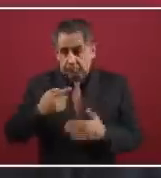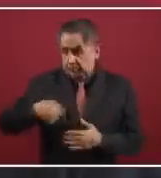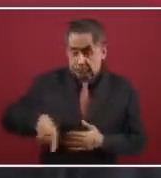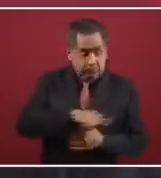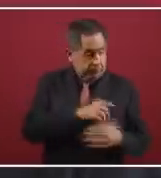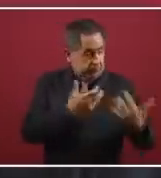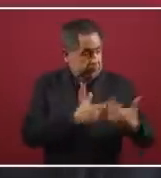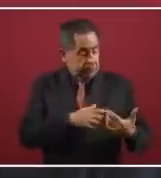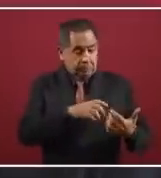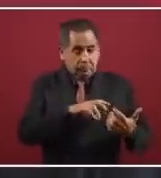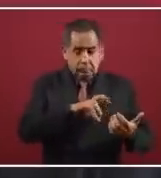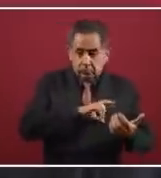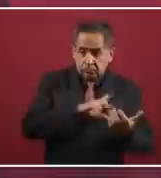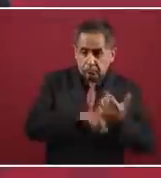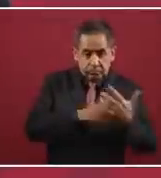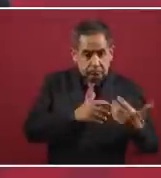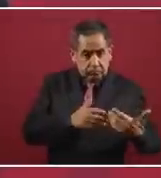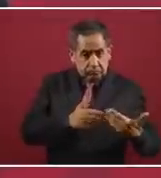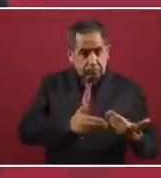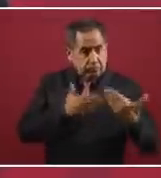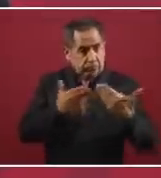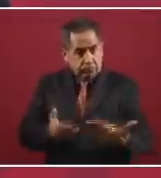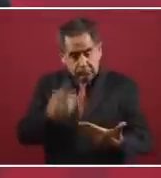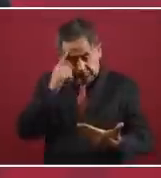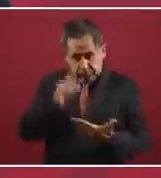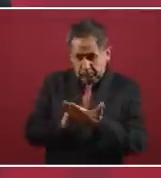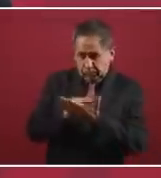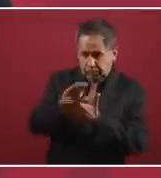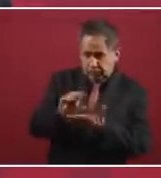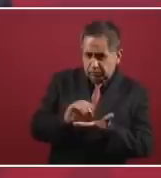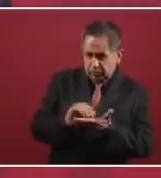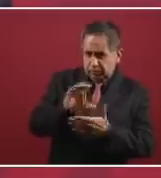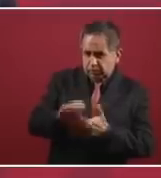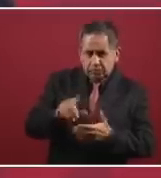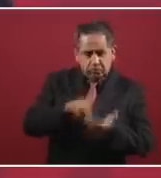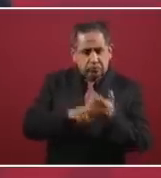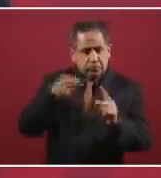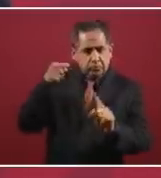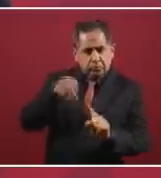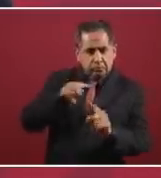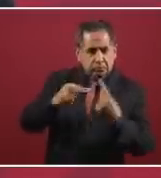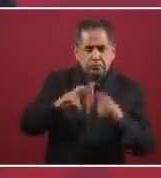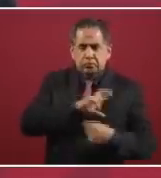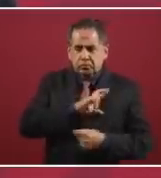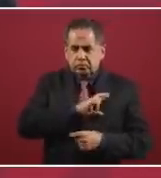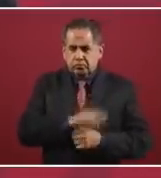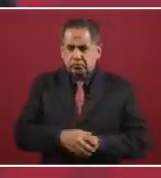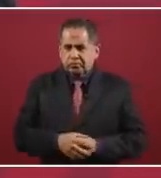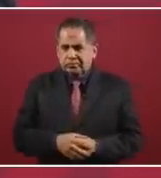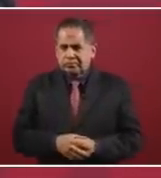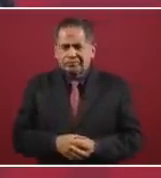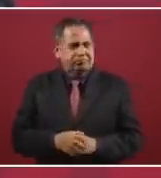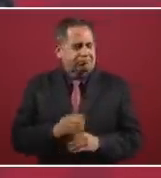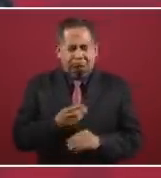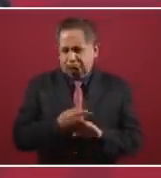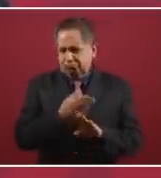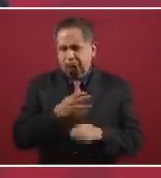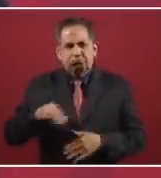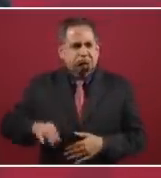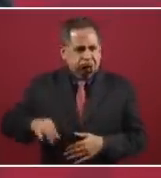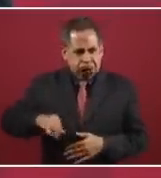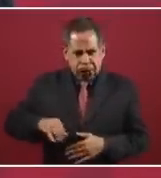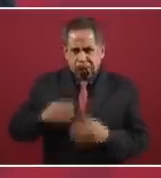los inversionistas para ejecutar o para invertir desde el punto de vista del sector privado, hay mucho